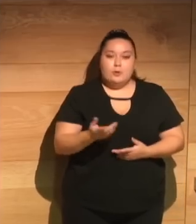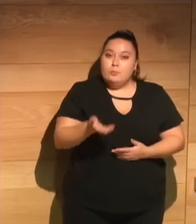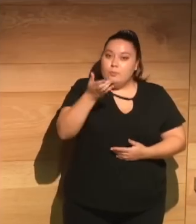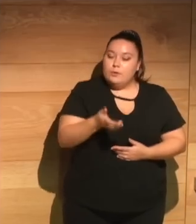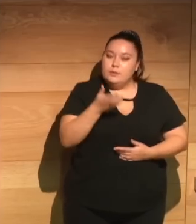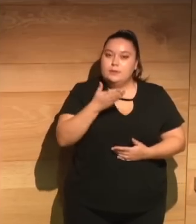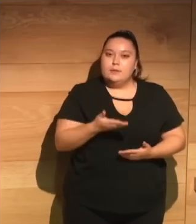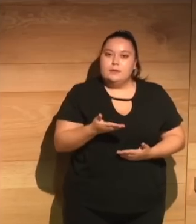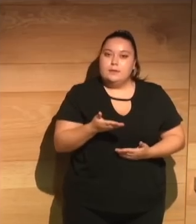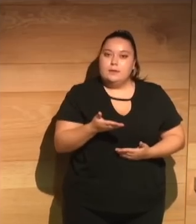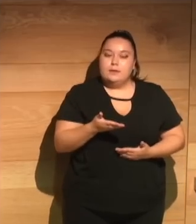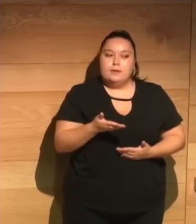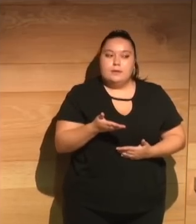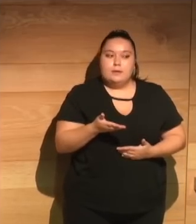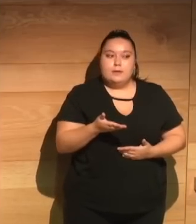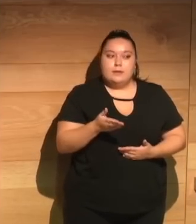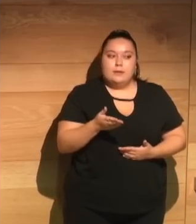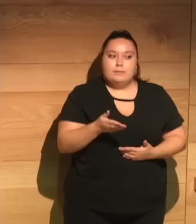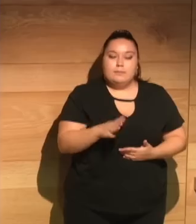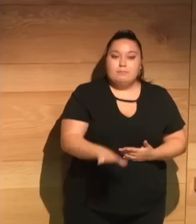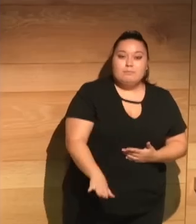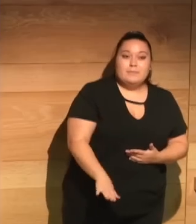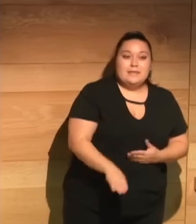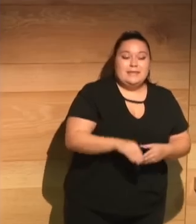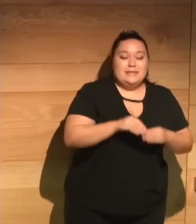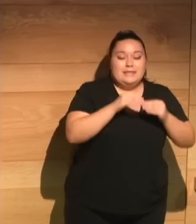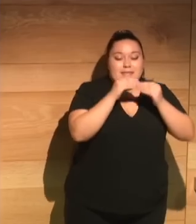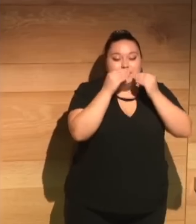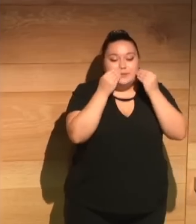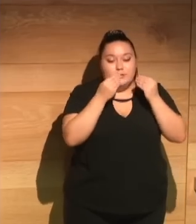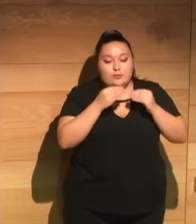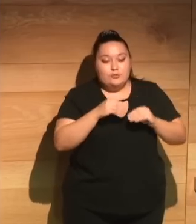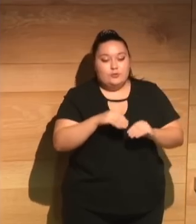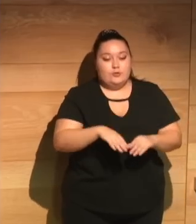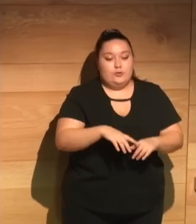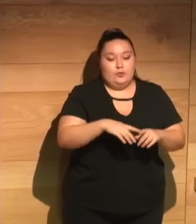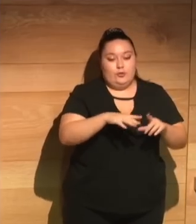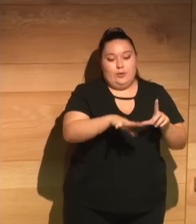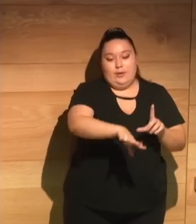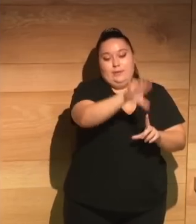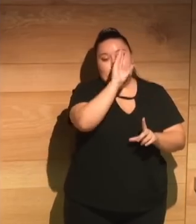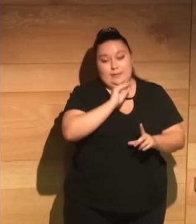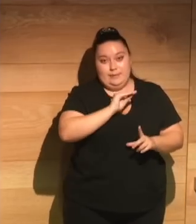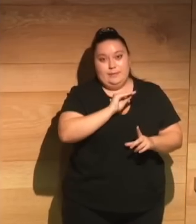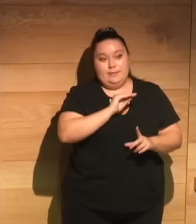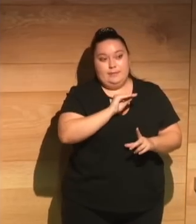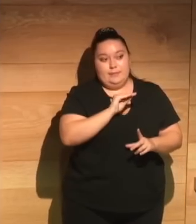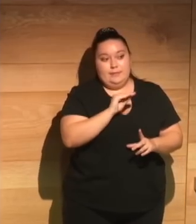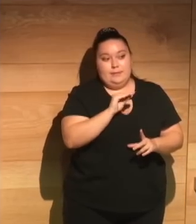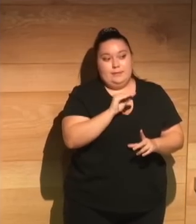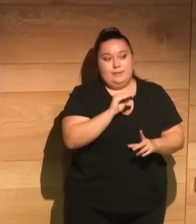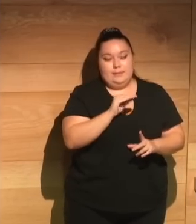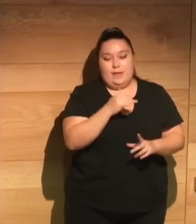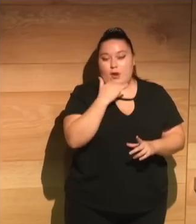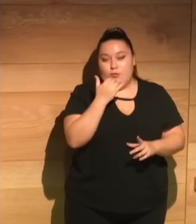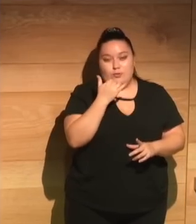importante es que cualquier interpretación historiográfica va a ser con casi total seguridad